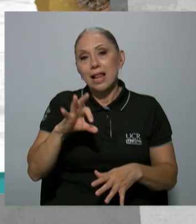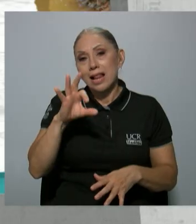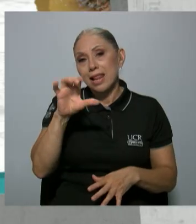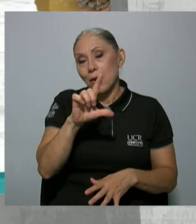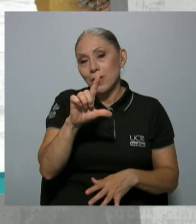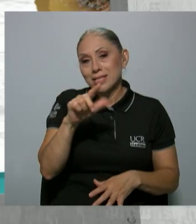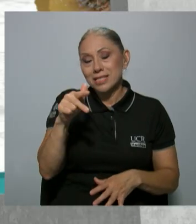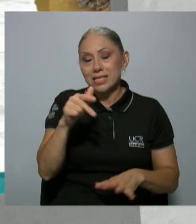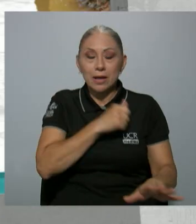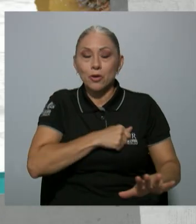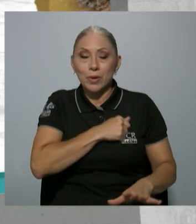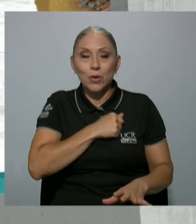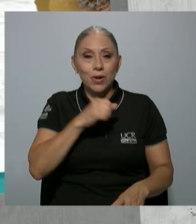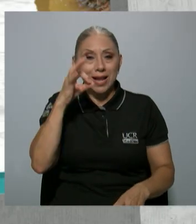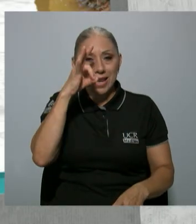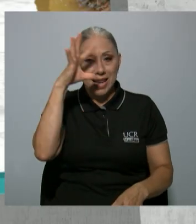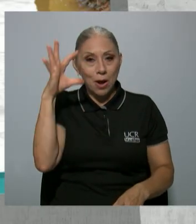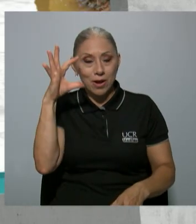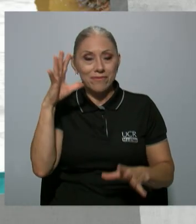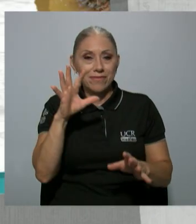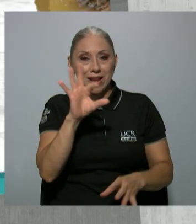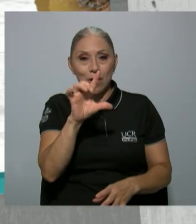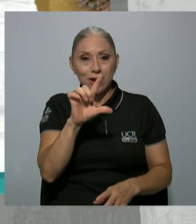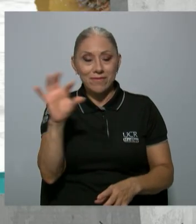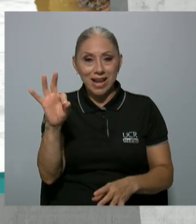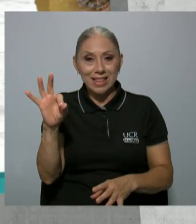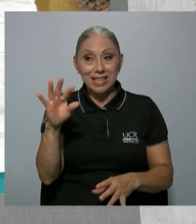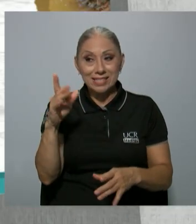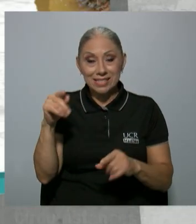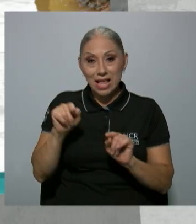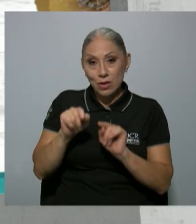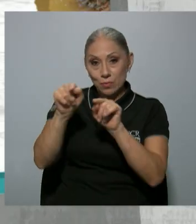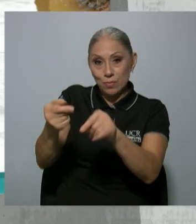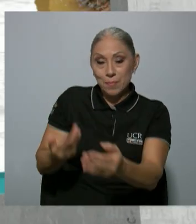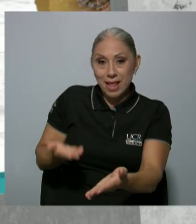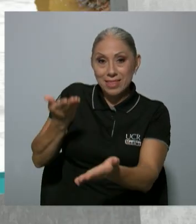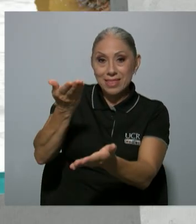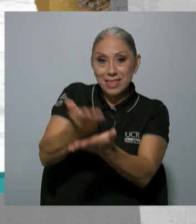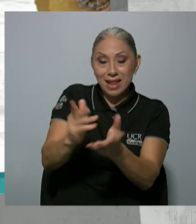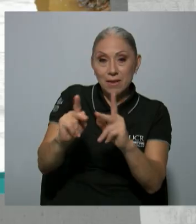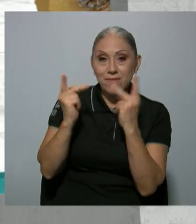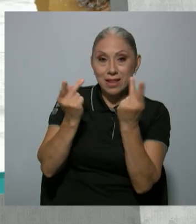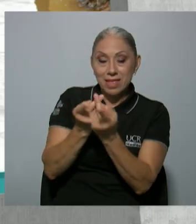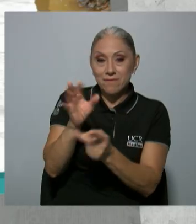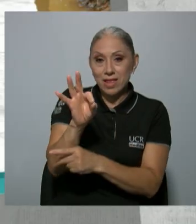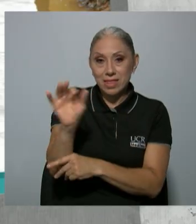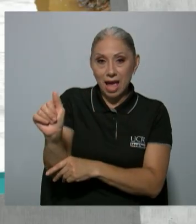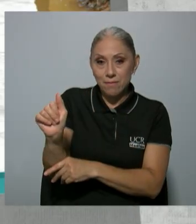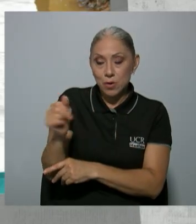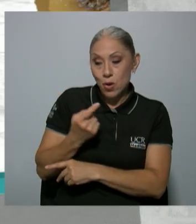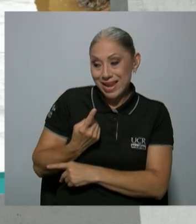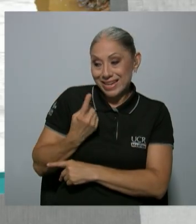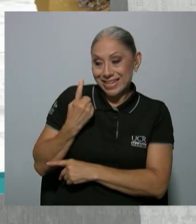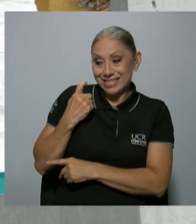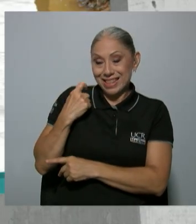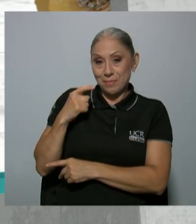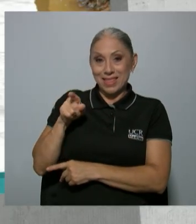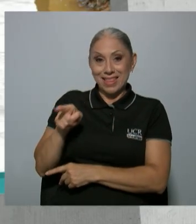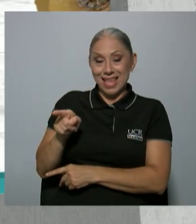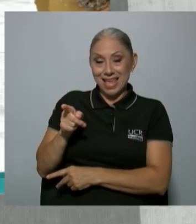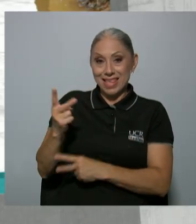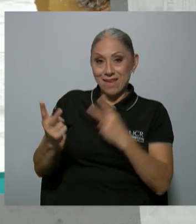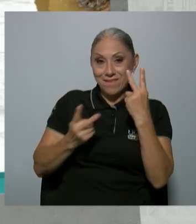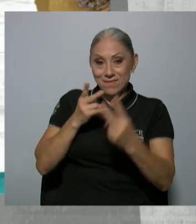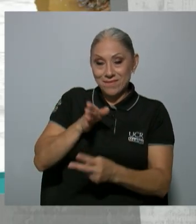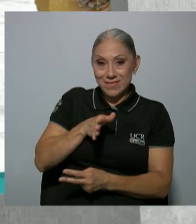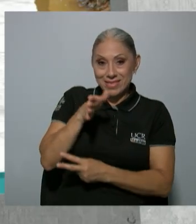fracción, perdón, Laura Fernández llegó a plantear a la fracción del Frente Amplio y recientemente en esa visita que hizo con